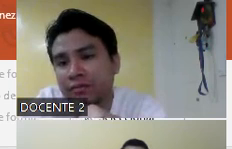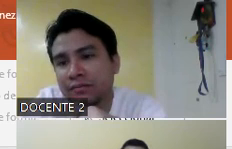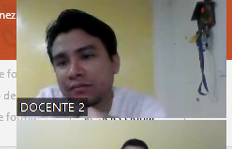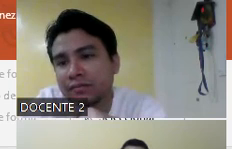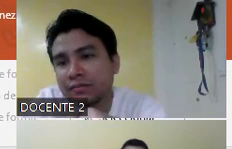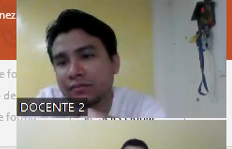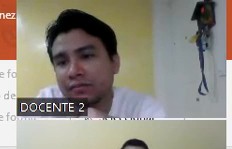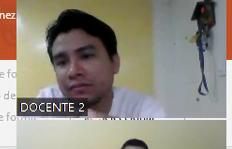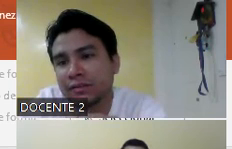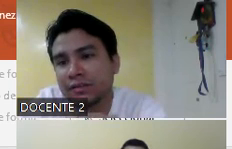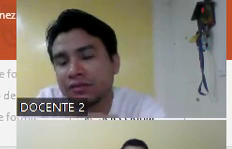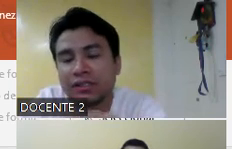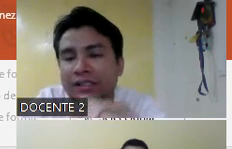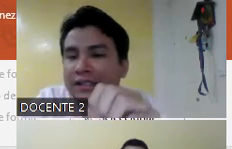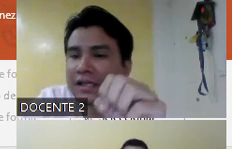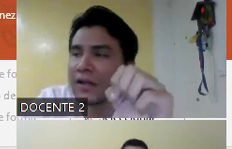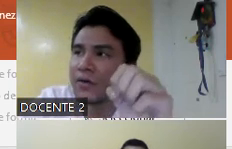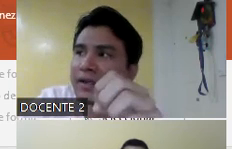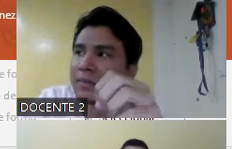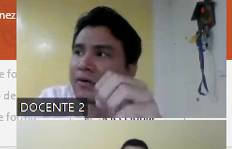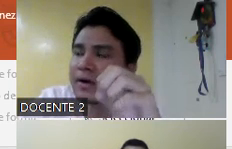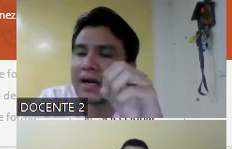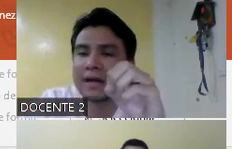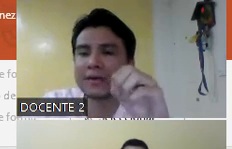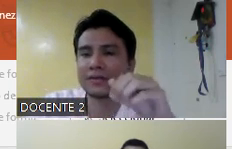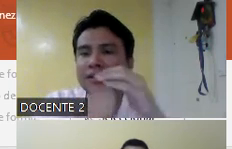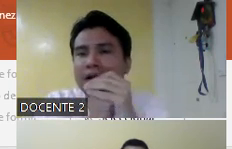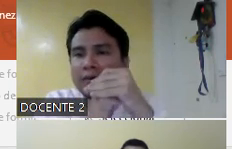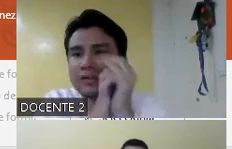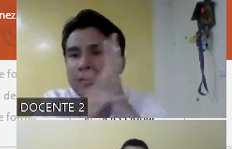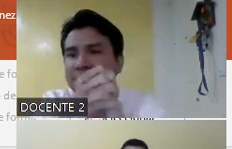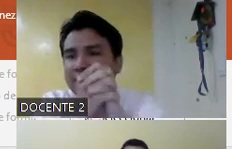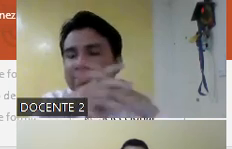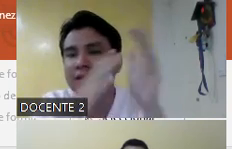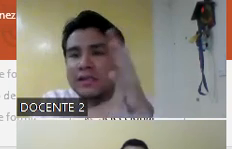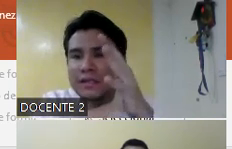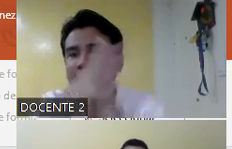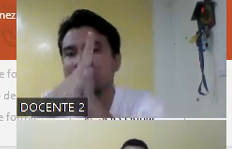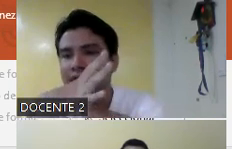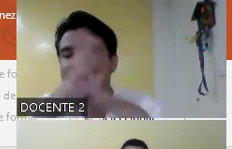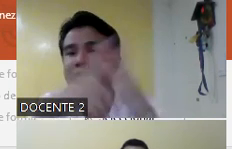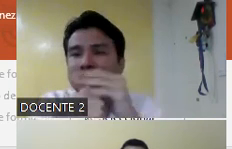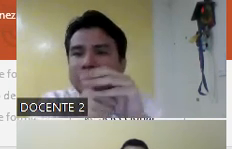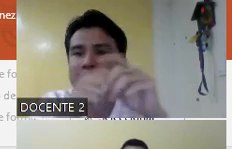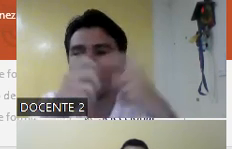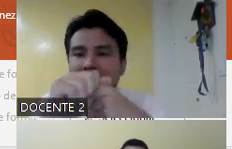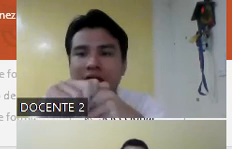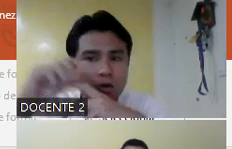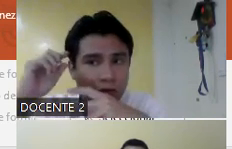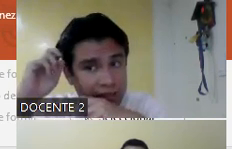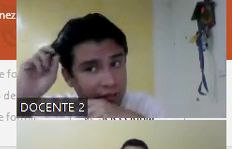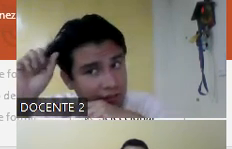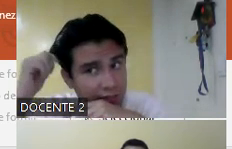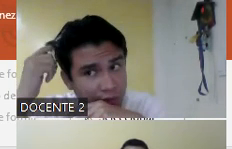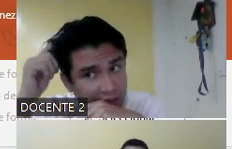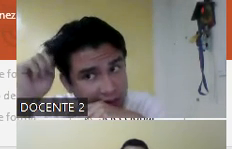uno. No sé si se han dado cuenta, pero hay personas, de ejemplo, que solo pasan así, traqueándose los dedos, moviéndose,